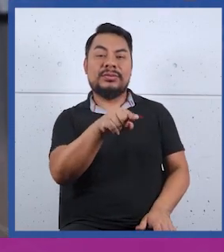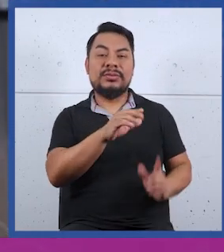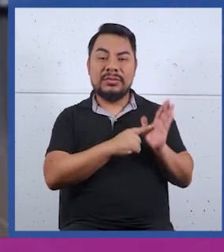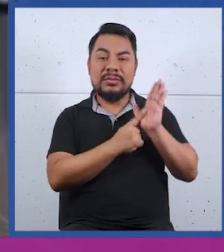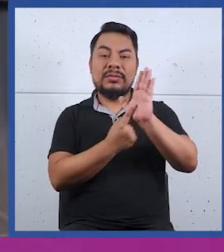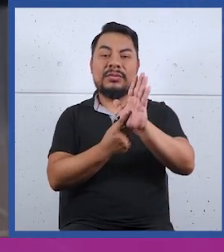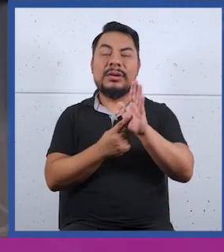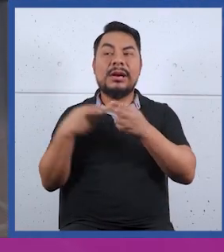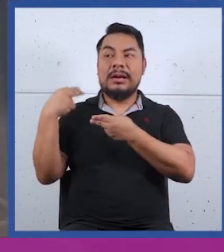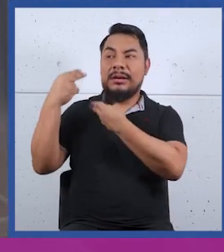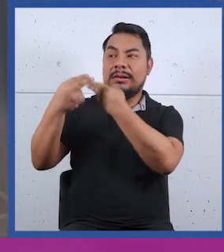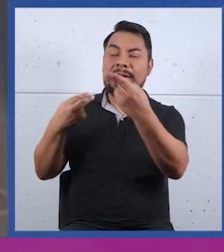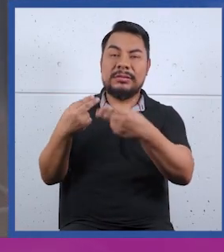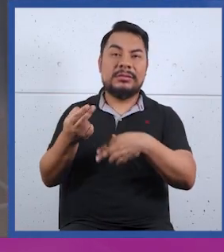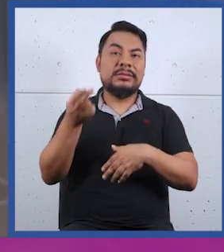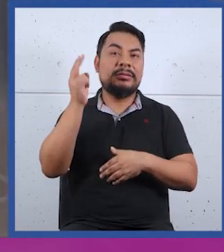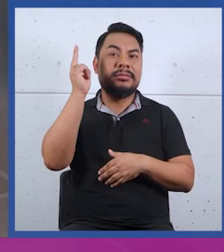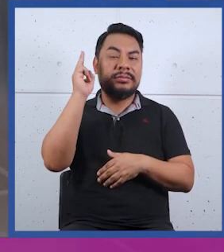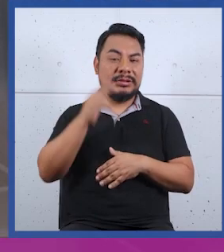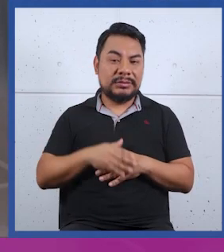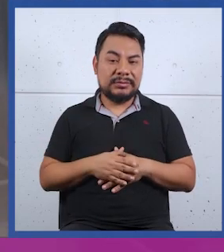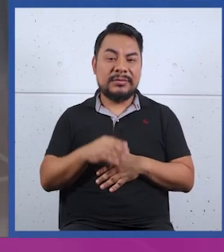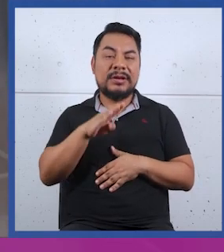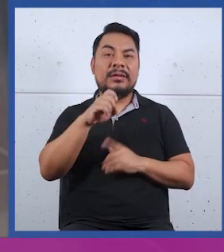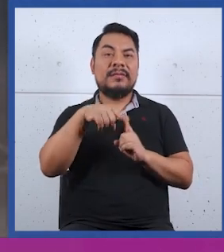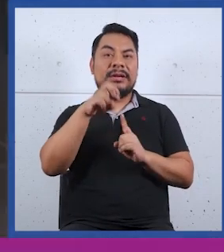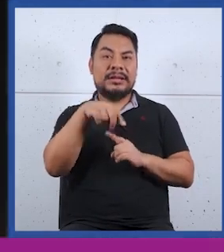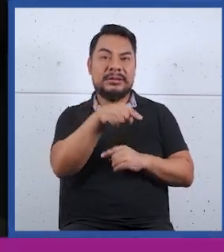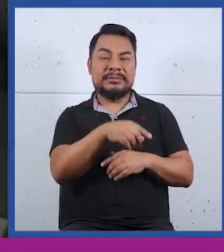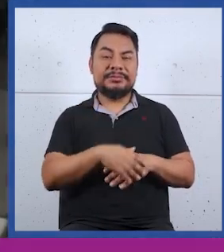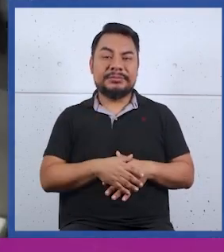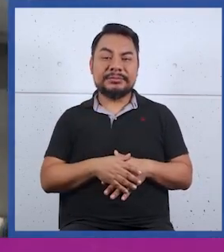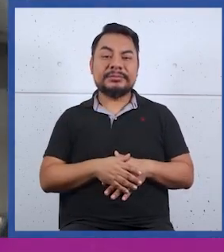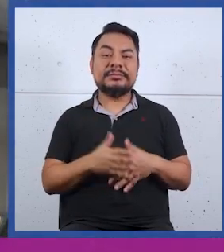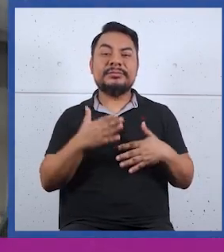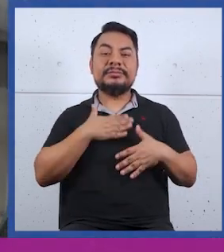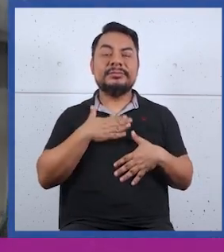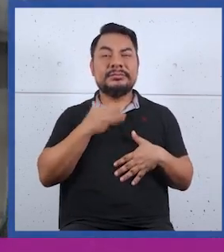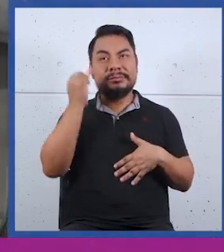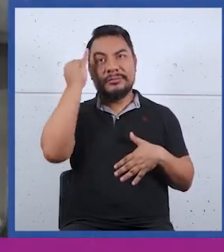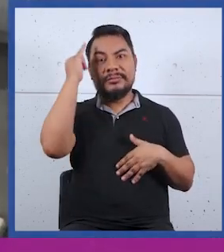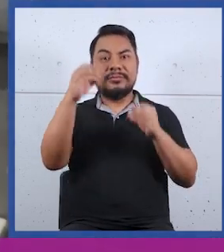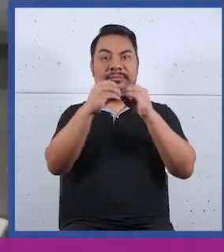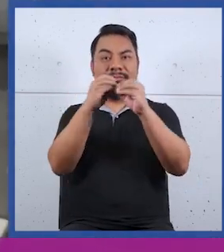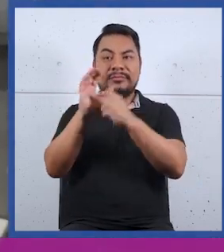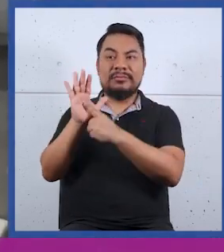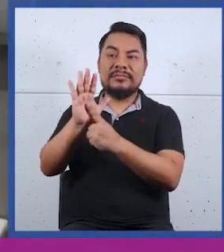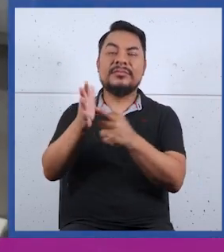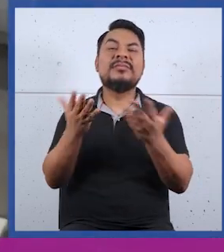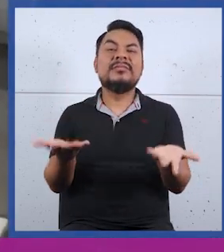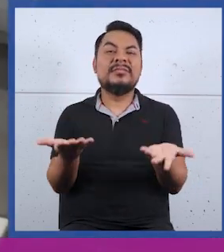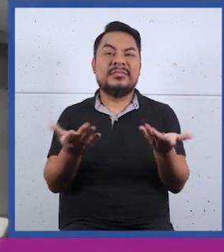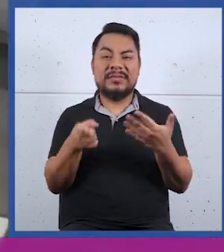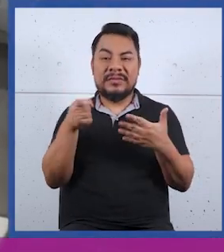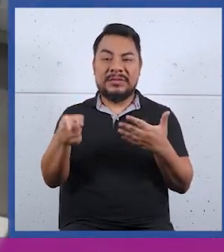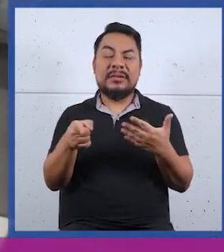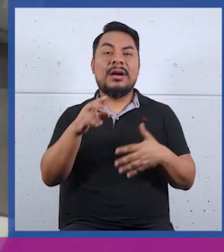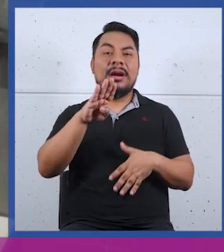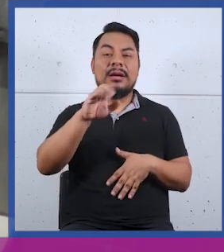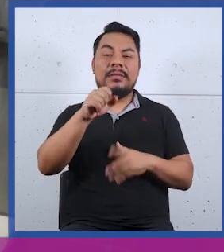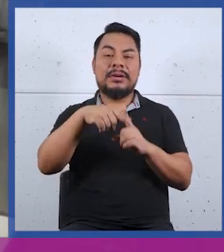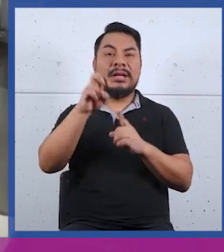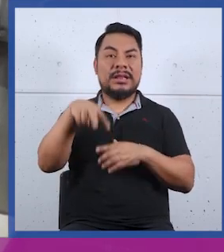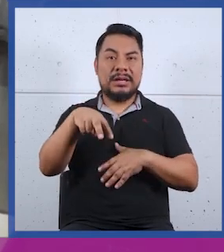obra Herederos de los Maestros, Batán en escena. Bueno, mi obra consiste en un batán.